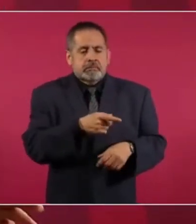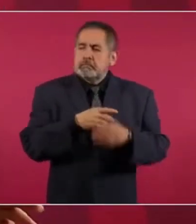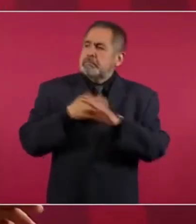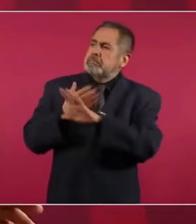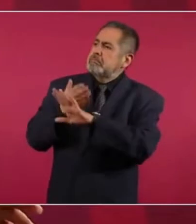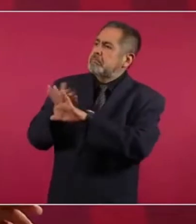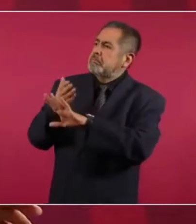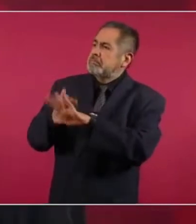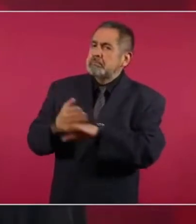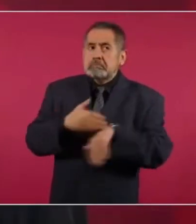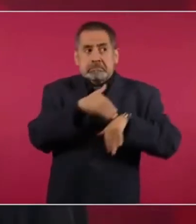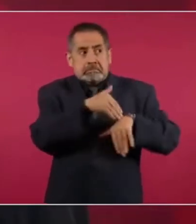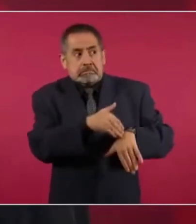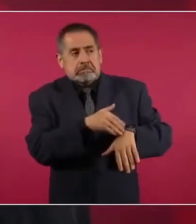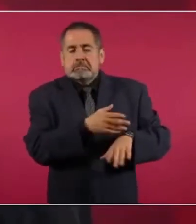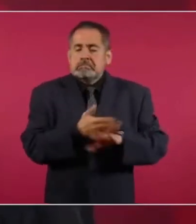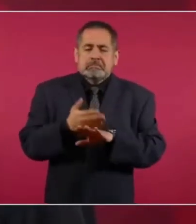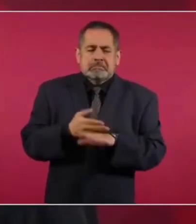nosotros.